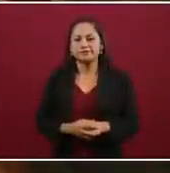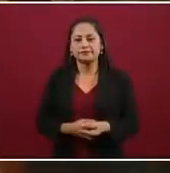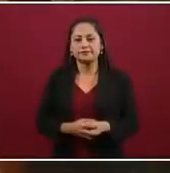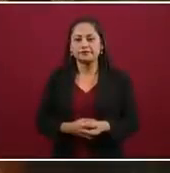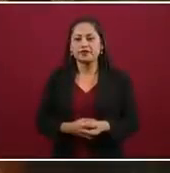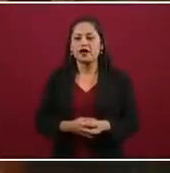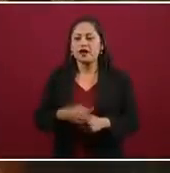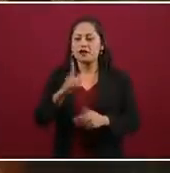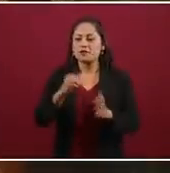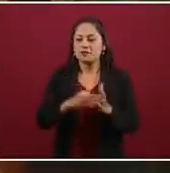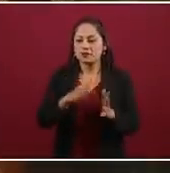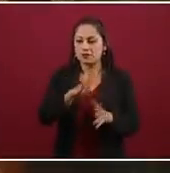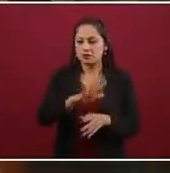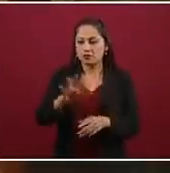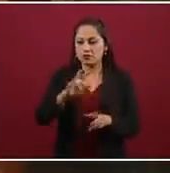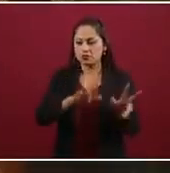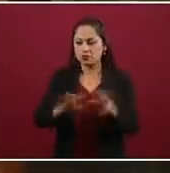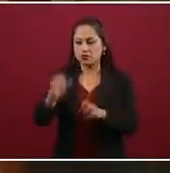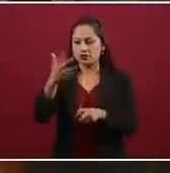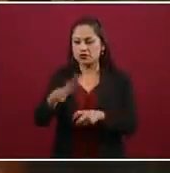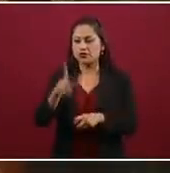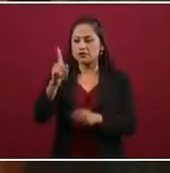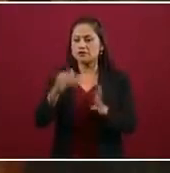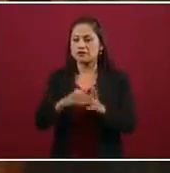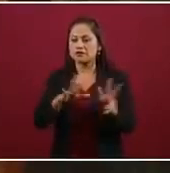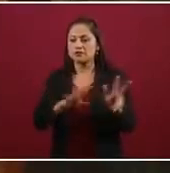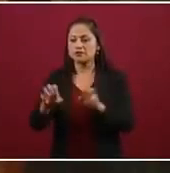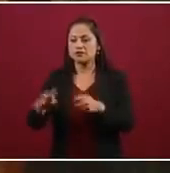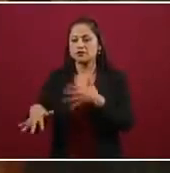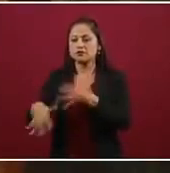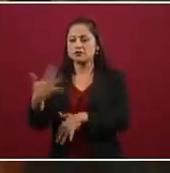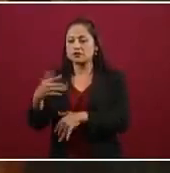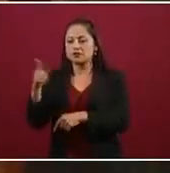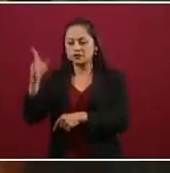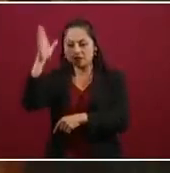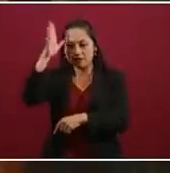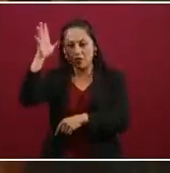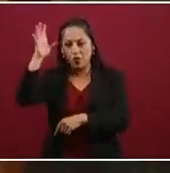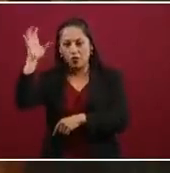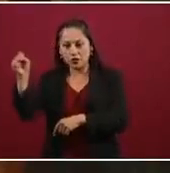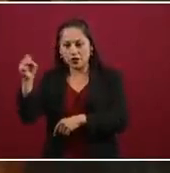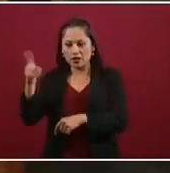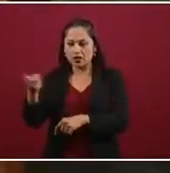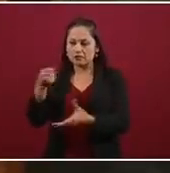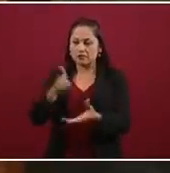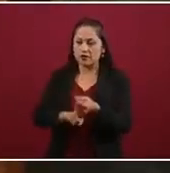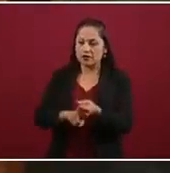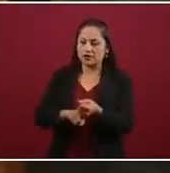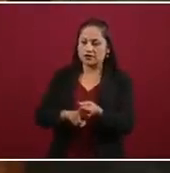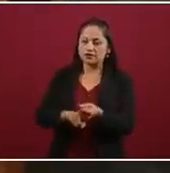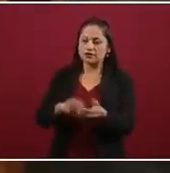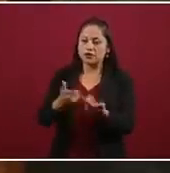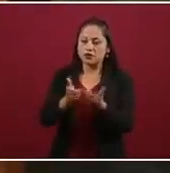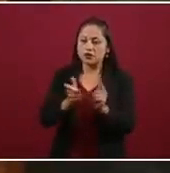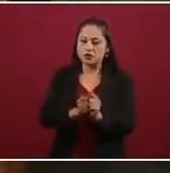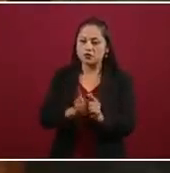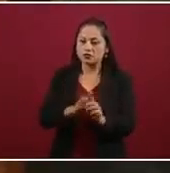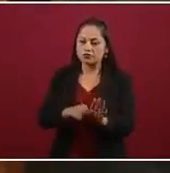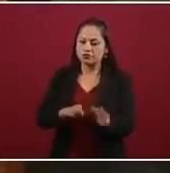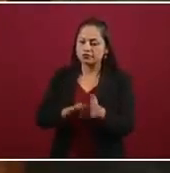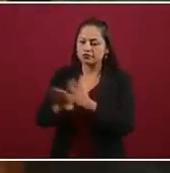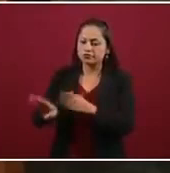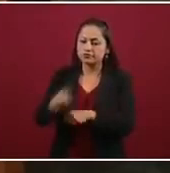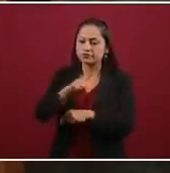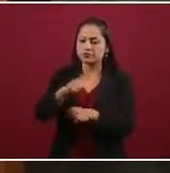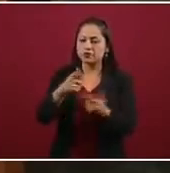Entre 1810 y 1815, Morelos combatió al ejército realista y fue el ideólogo que